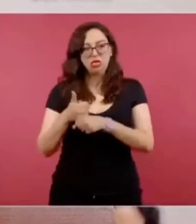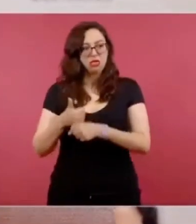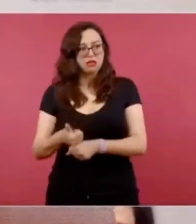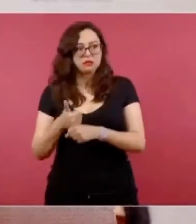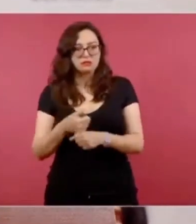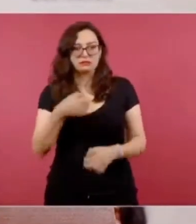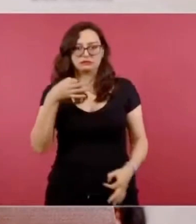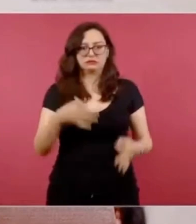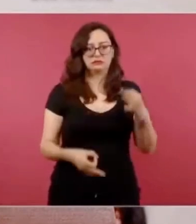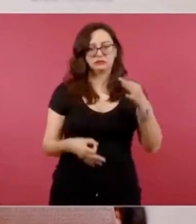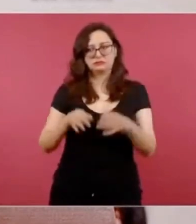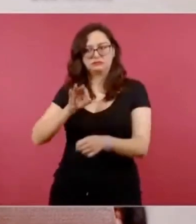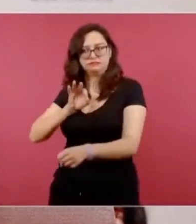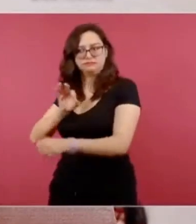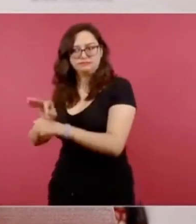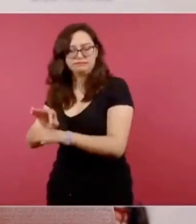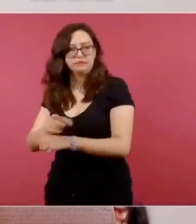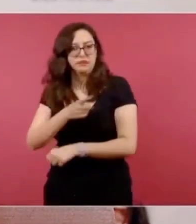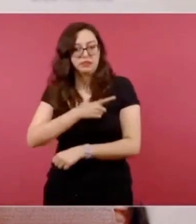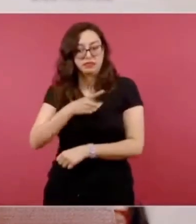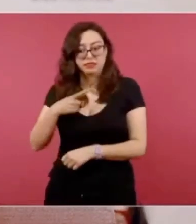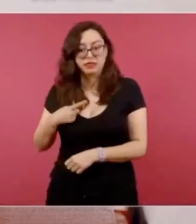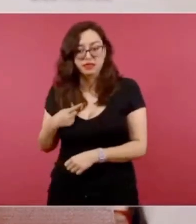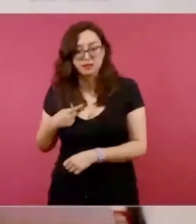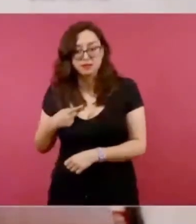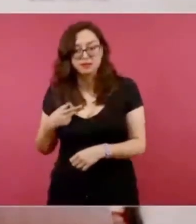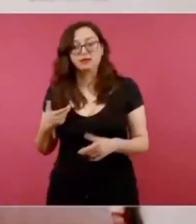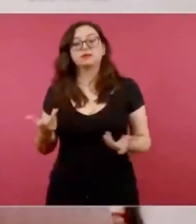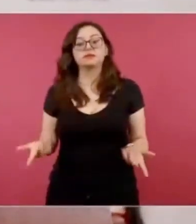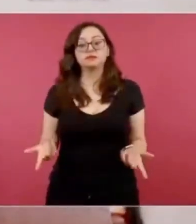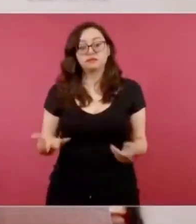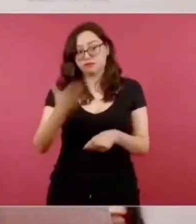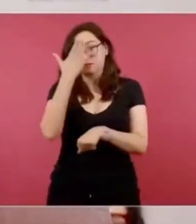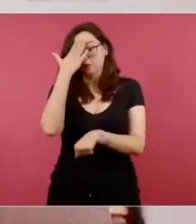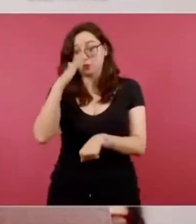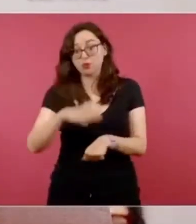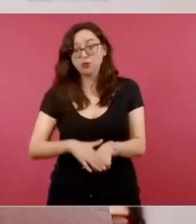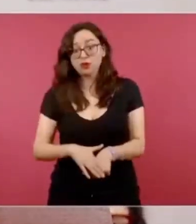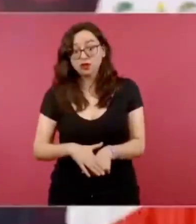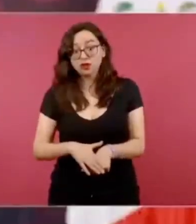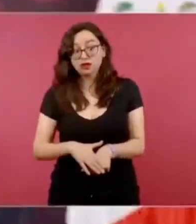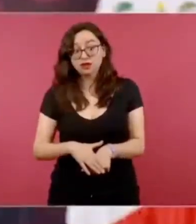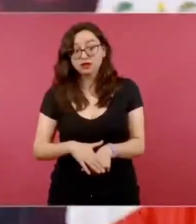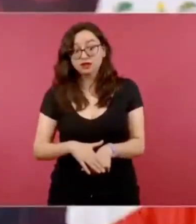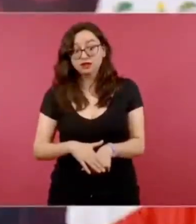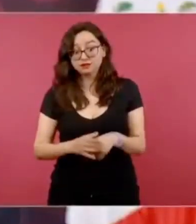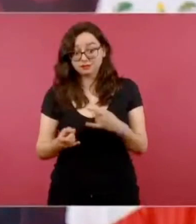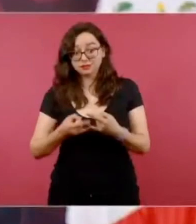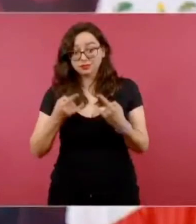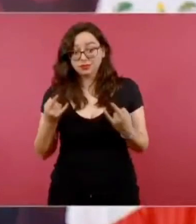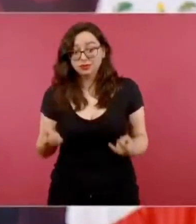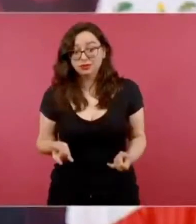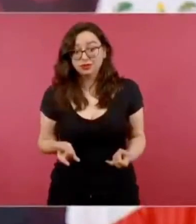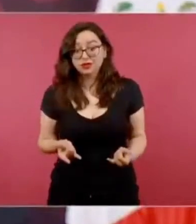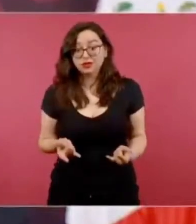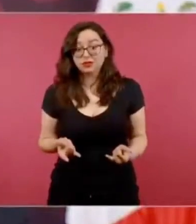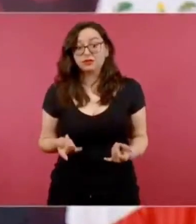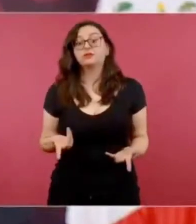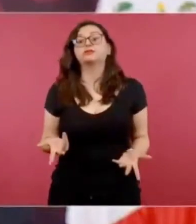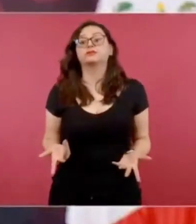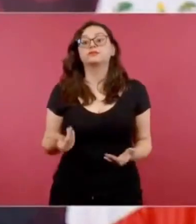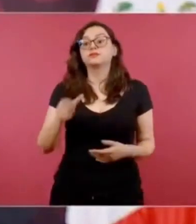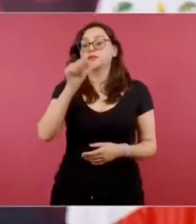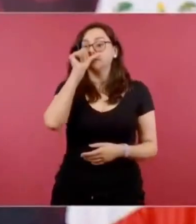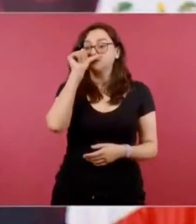Y lo que nos dejó Juárez de enseñanza, la